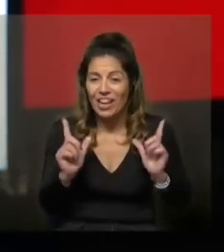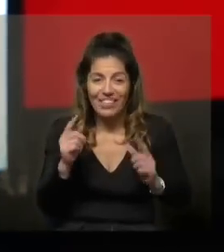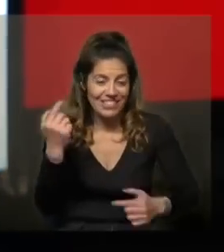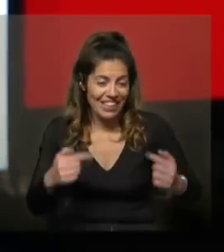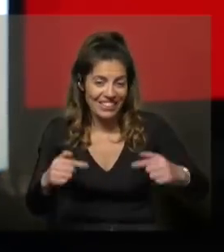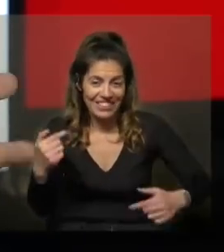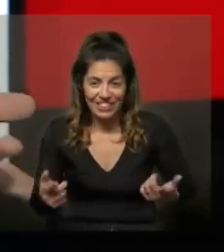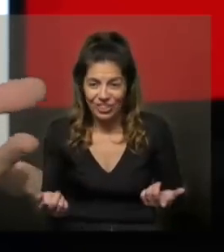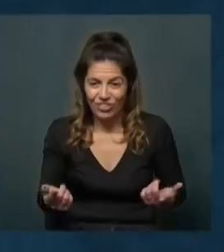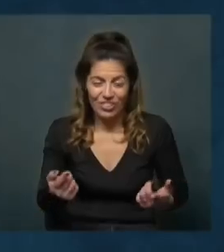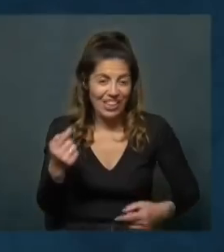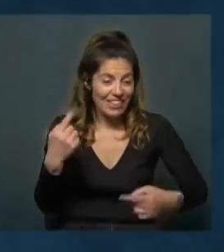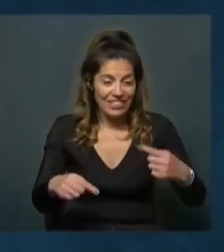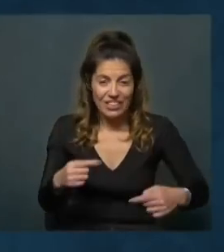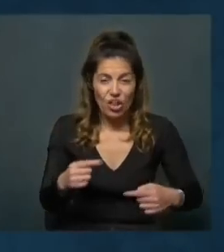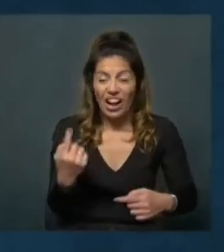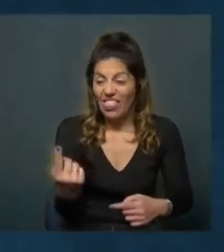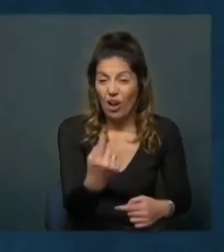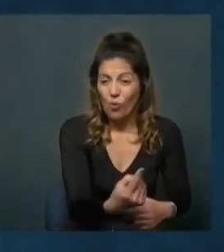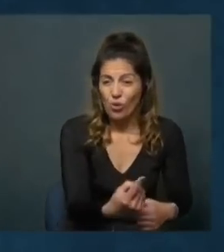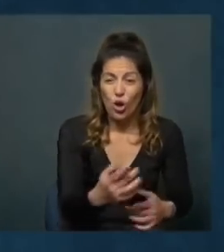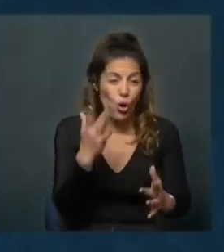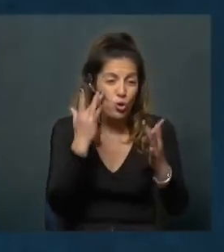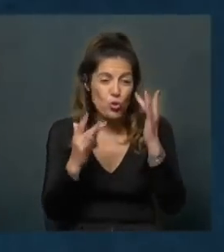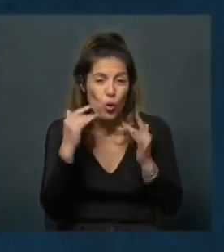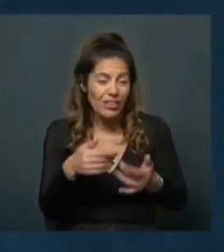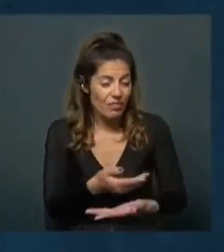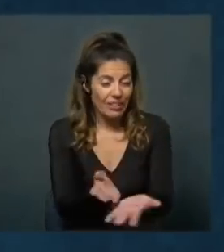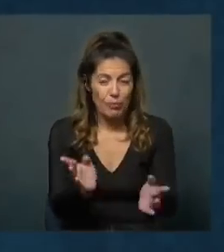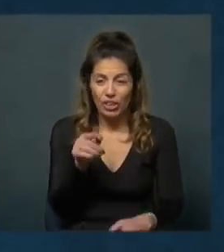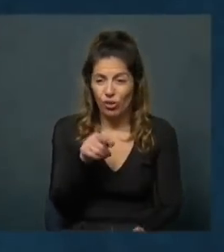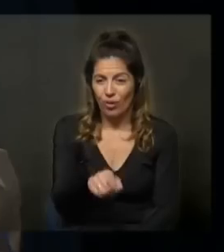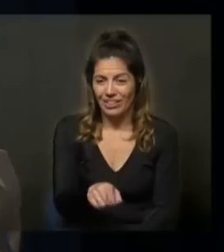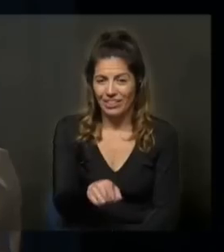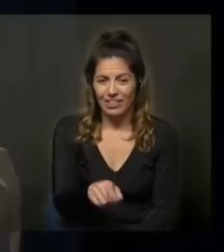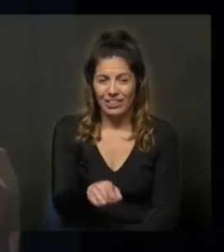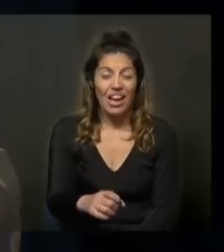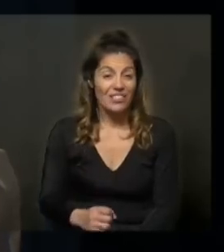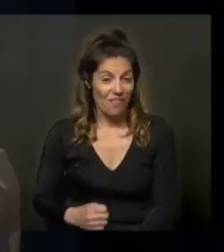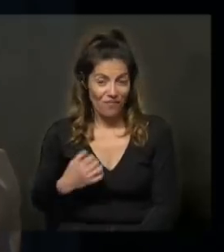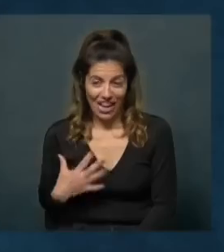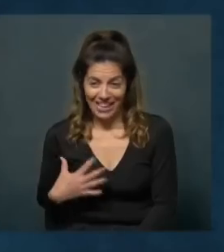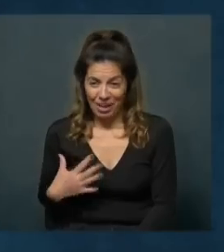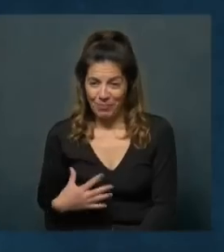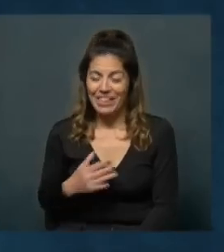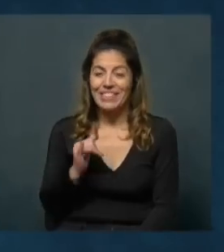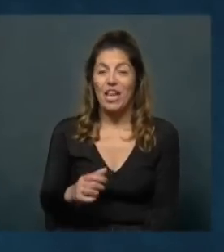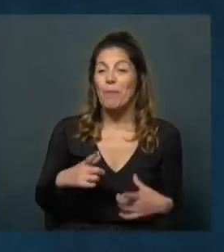distintos cada uno con su arte va a estar plasmado ahí O sea que vale la pena